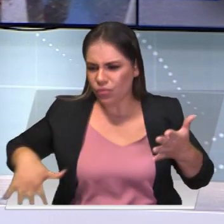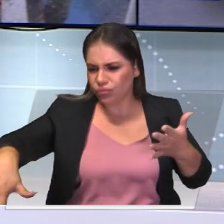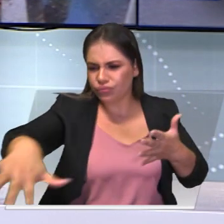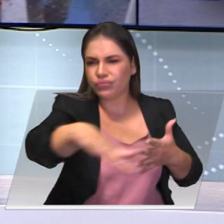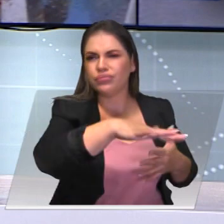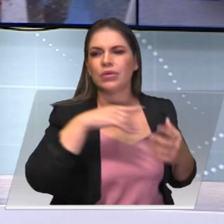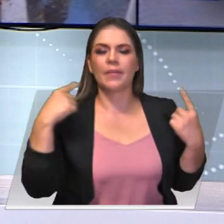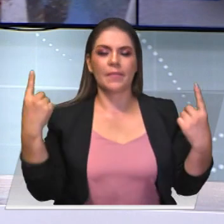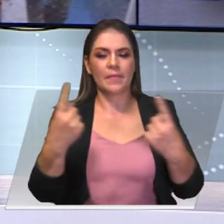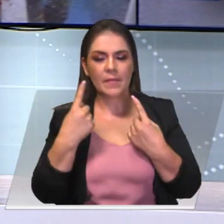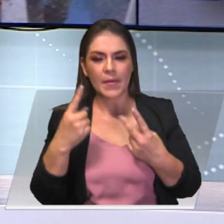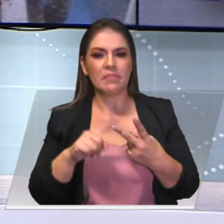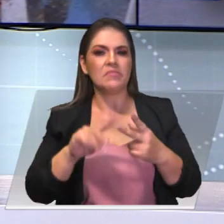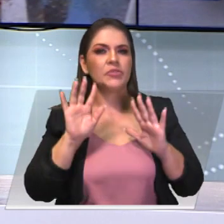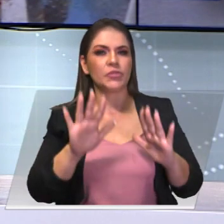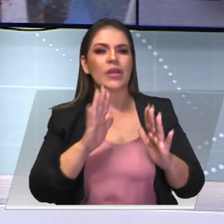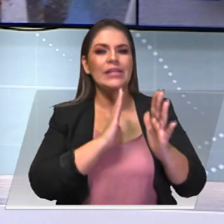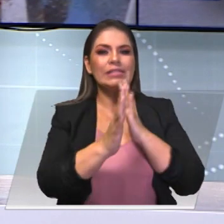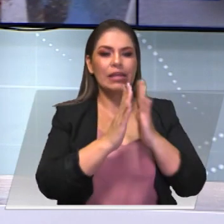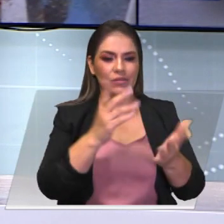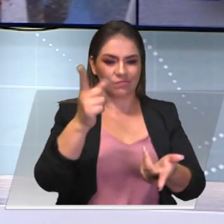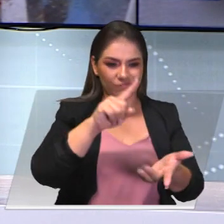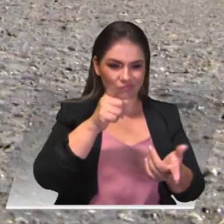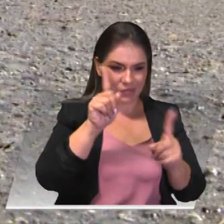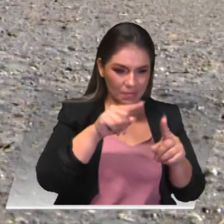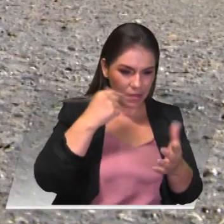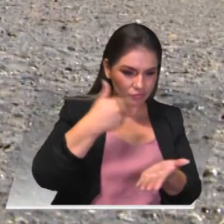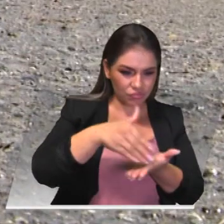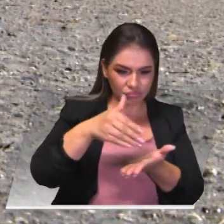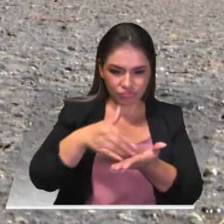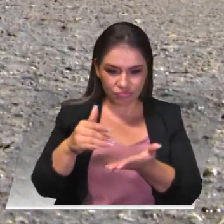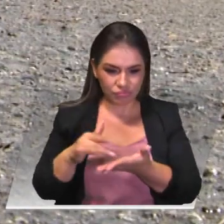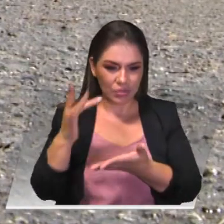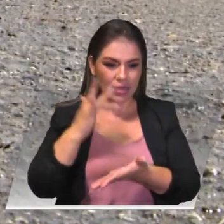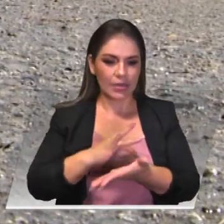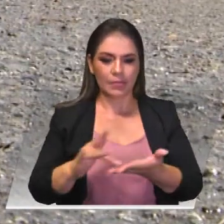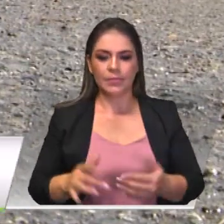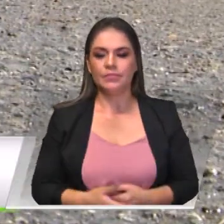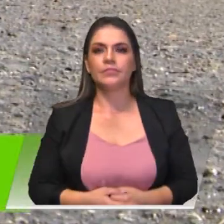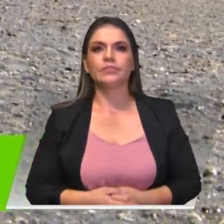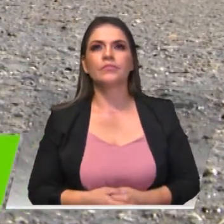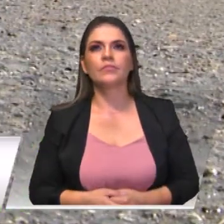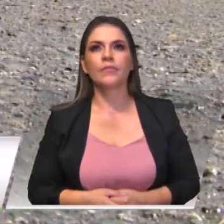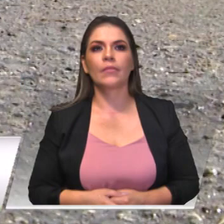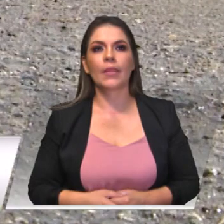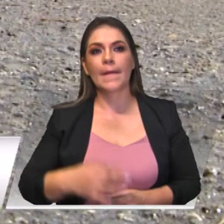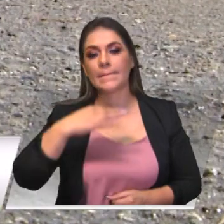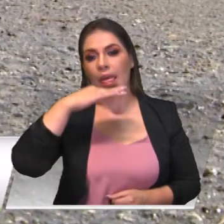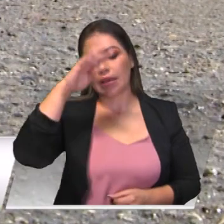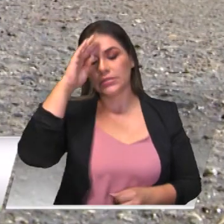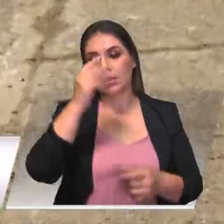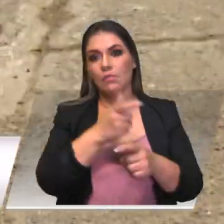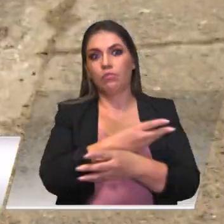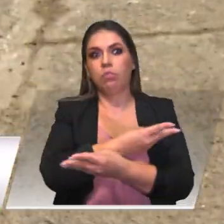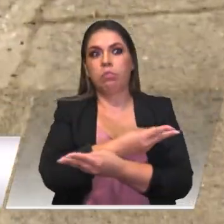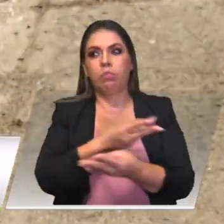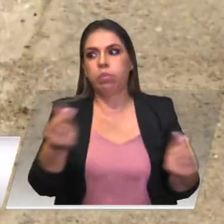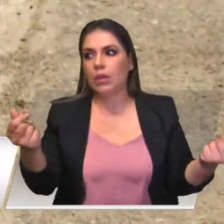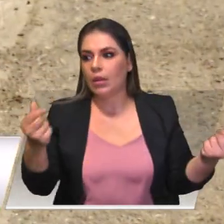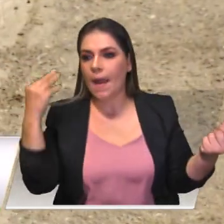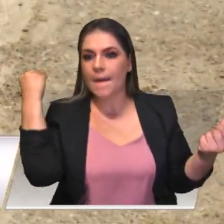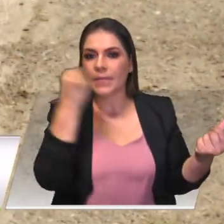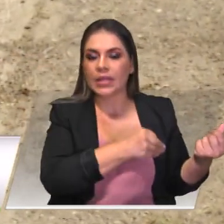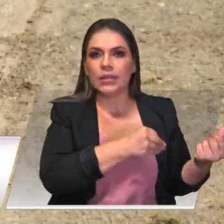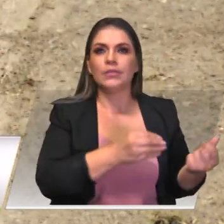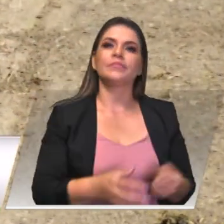vías principales y en el centro de la ciudad. Como Medellín se quedó prácticamente vacía, empresas varias